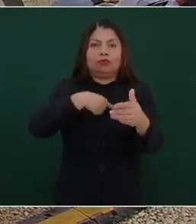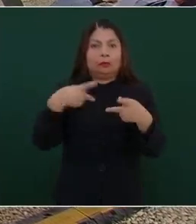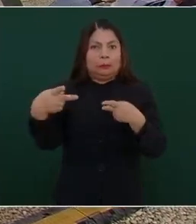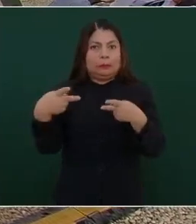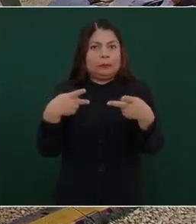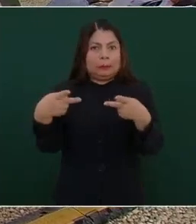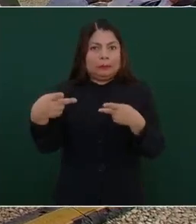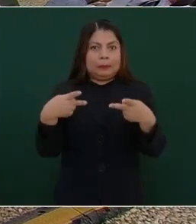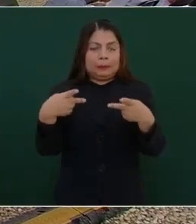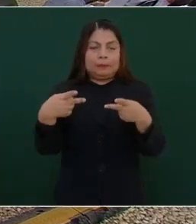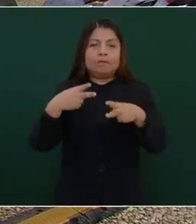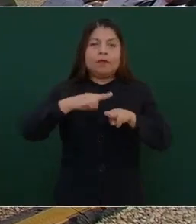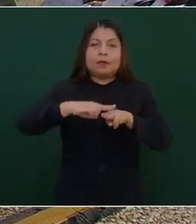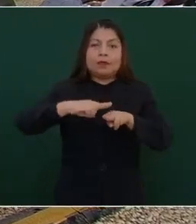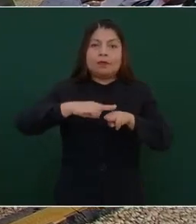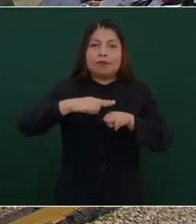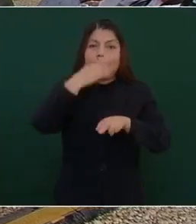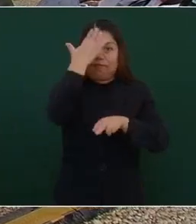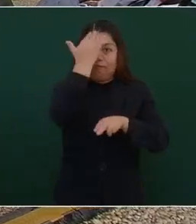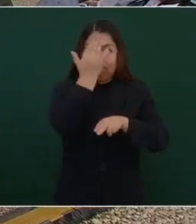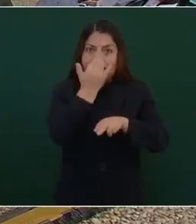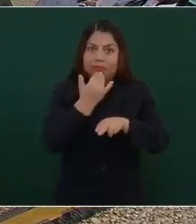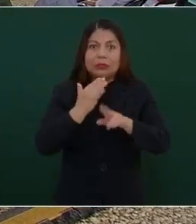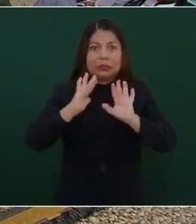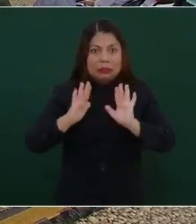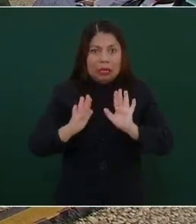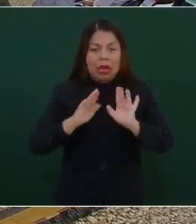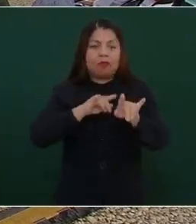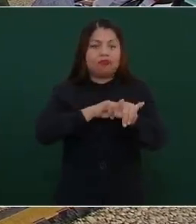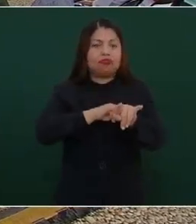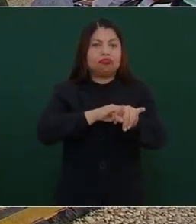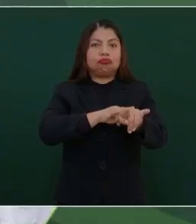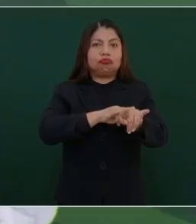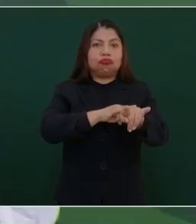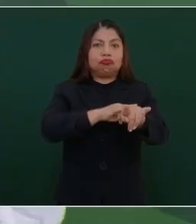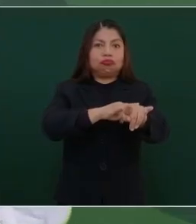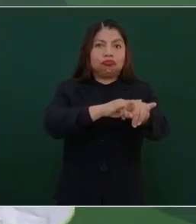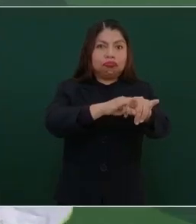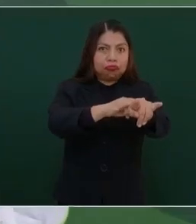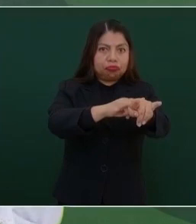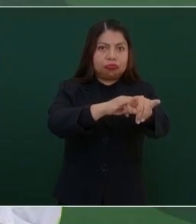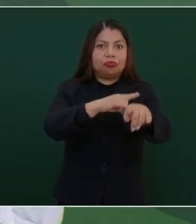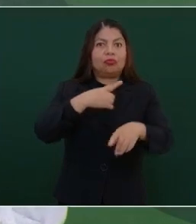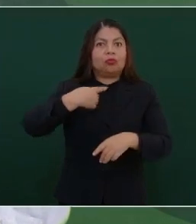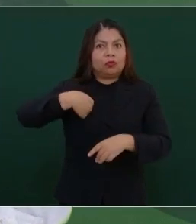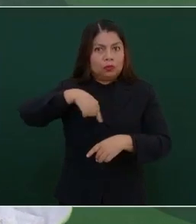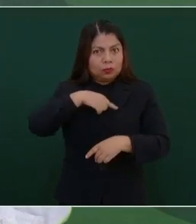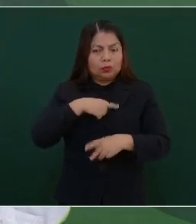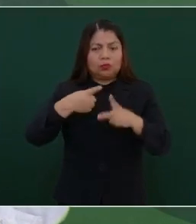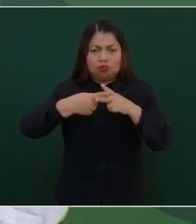que nosotros nos hagamos cargo de la operación, del arranque.